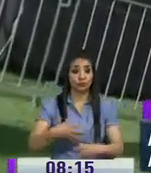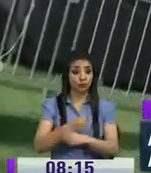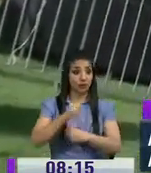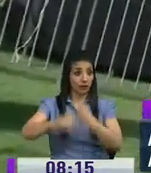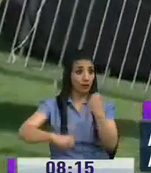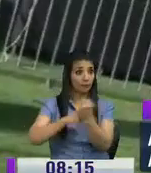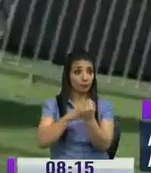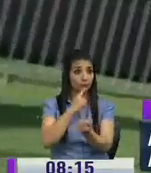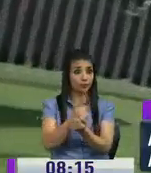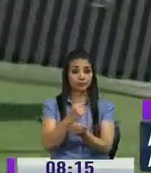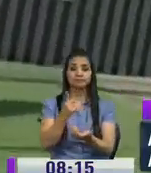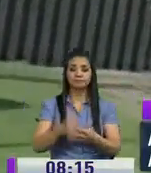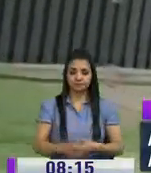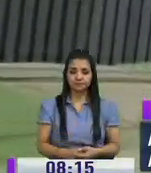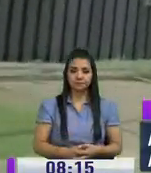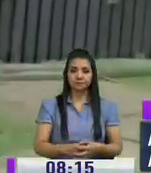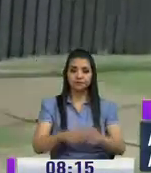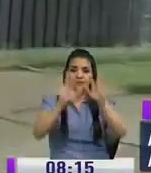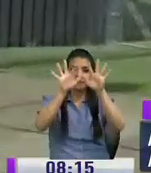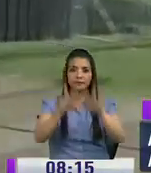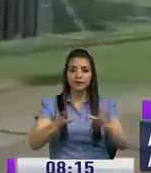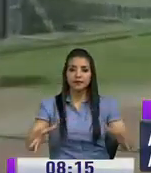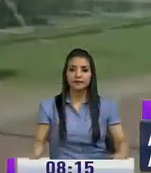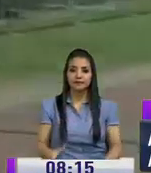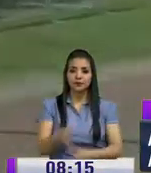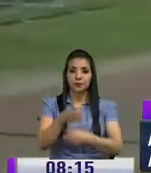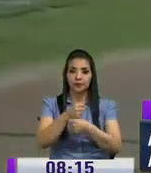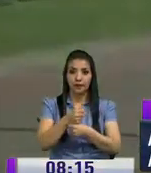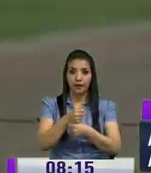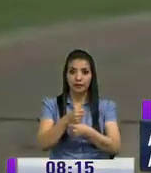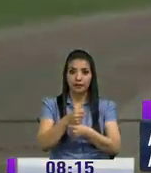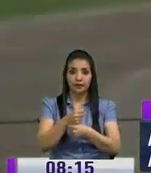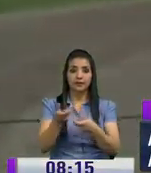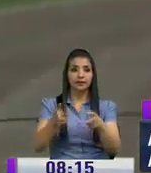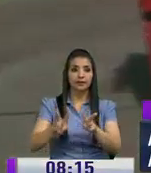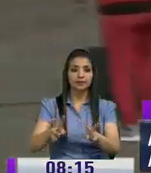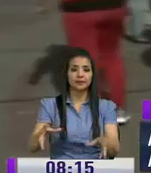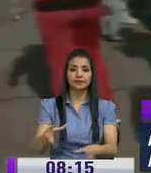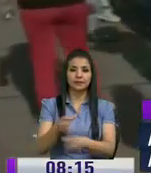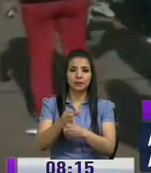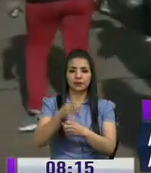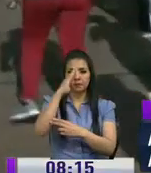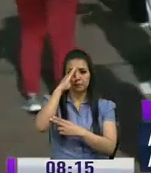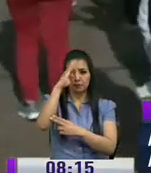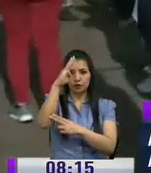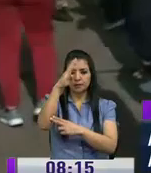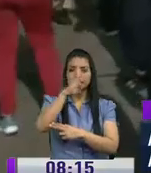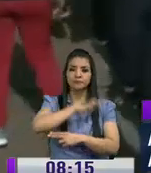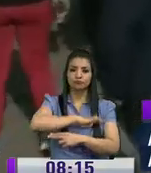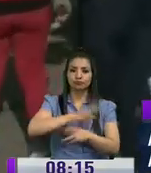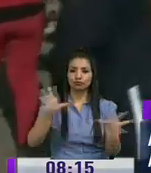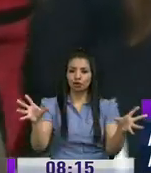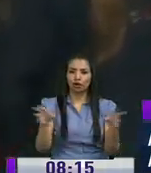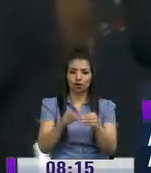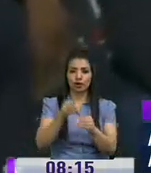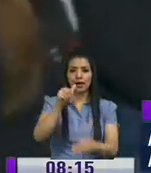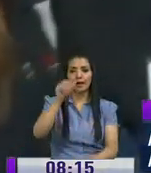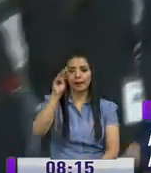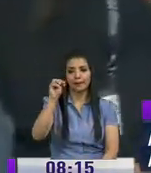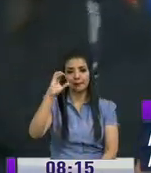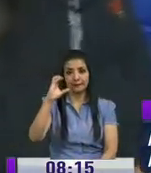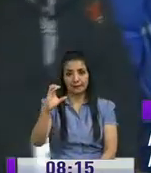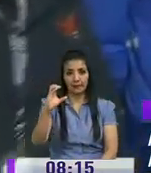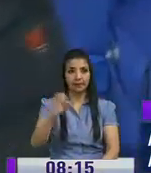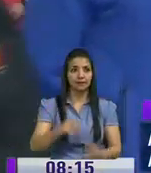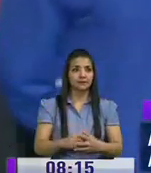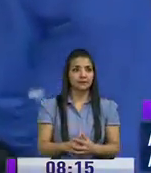el día de hoy. Así es, la Secretaría General de Seguridad y Gobernabilidad con nuestra área de seguridad al interior de la administración, AMC, nuestras compañeras de AMC también